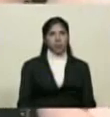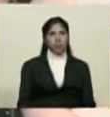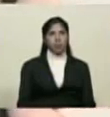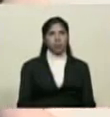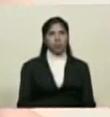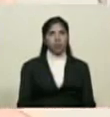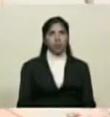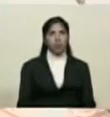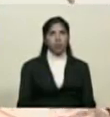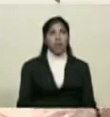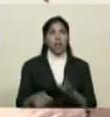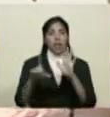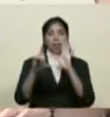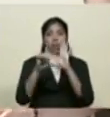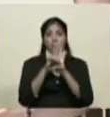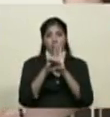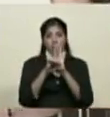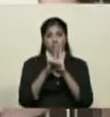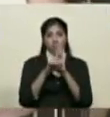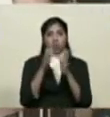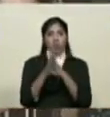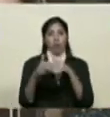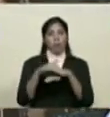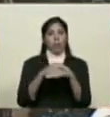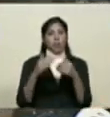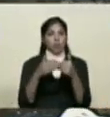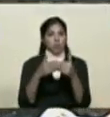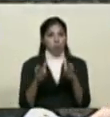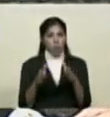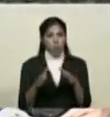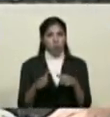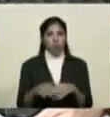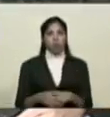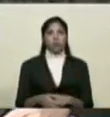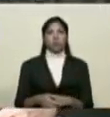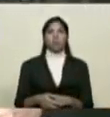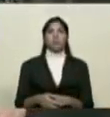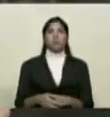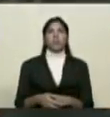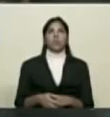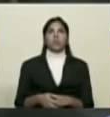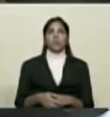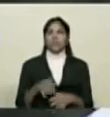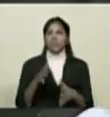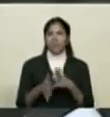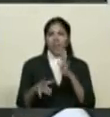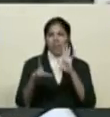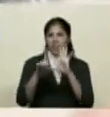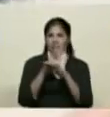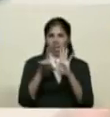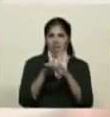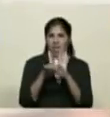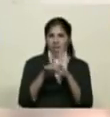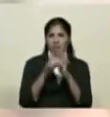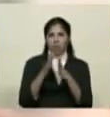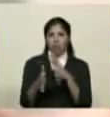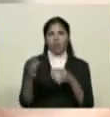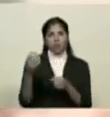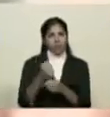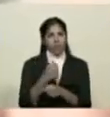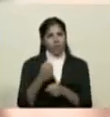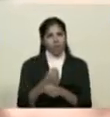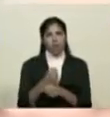Ministerio Público, la Ley Orgánica del Ministerio Público, Reglamento Interno, Estatuto de Personal del Ministerio Público, a los fines de su